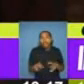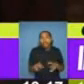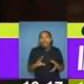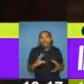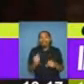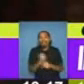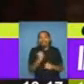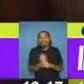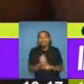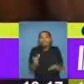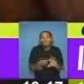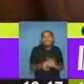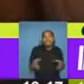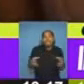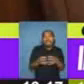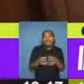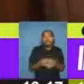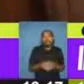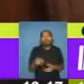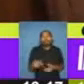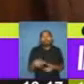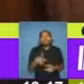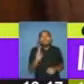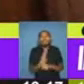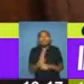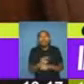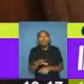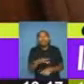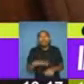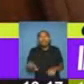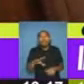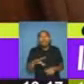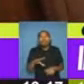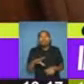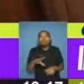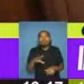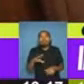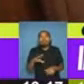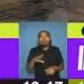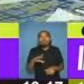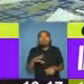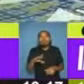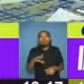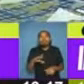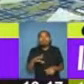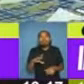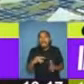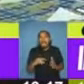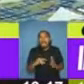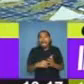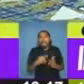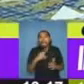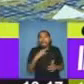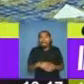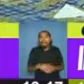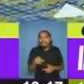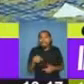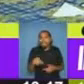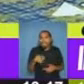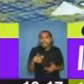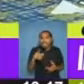en todo lo que es la zona de los valles no la seguridad digamos no son los valles con respecto al tema de la acción que tiene la policía